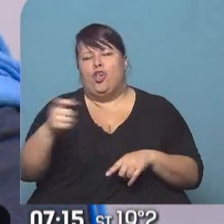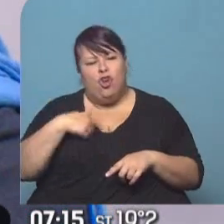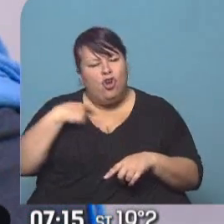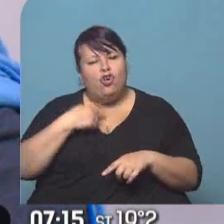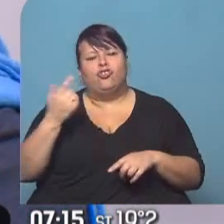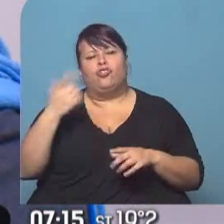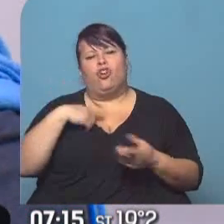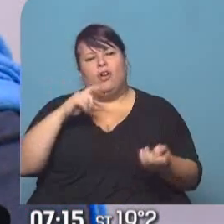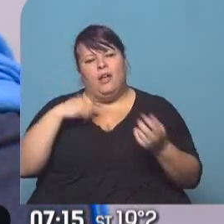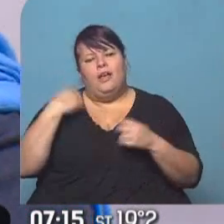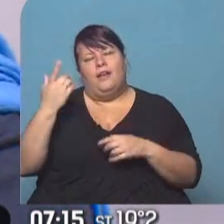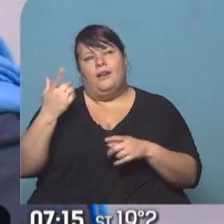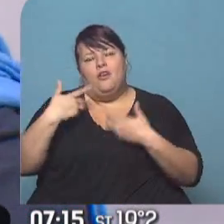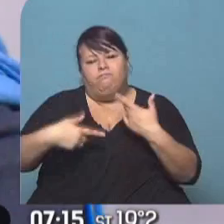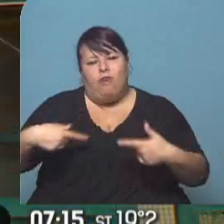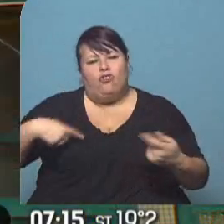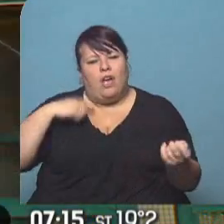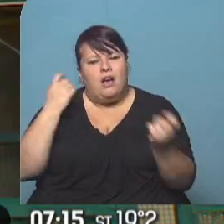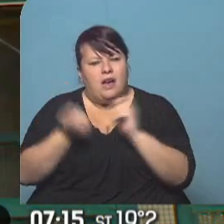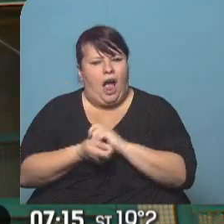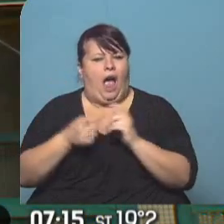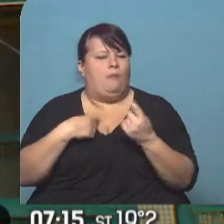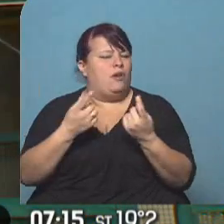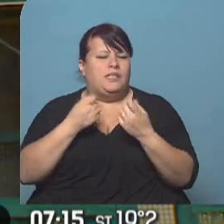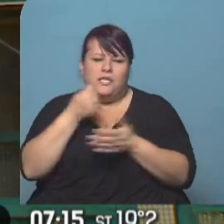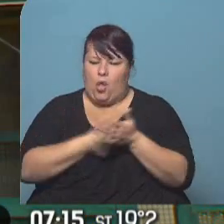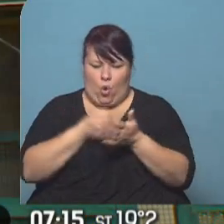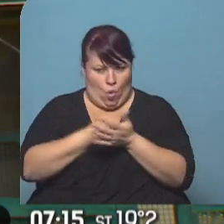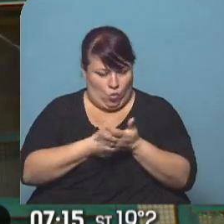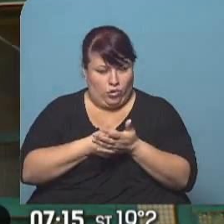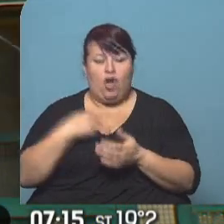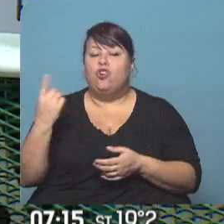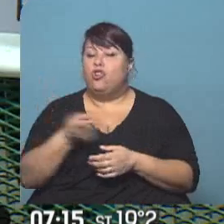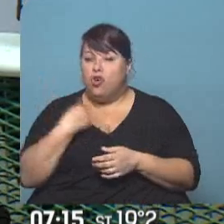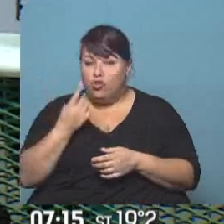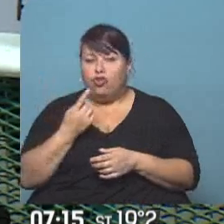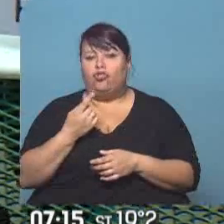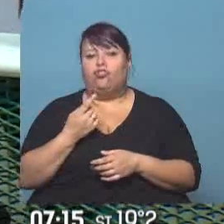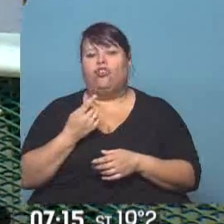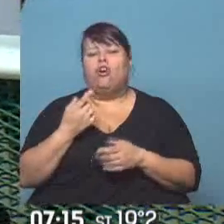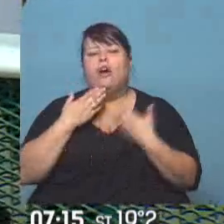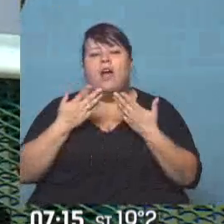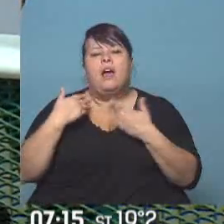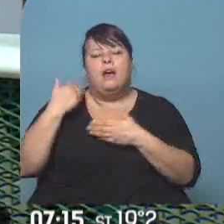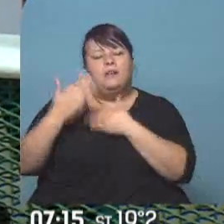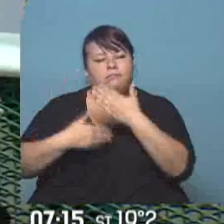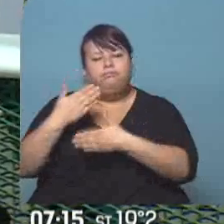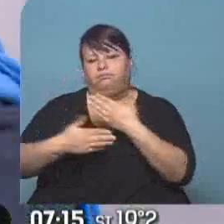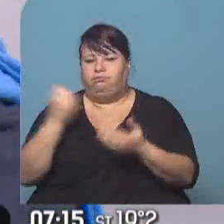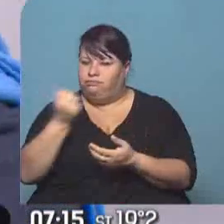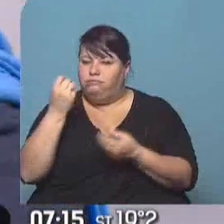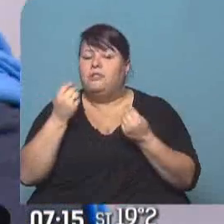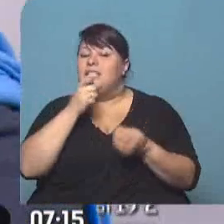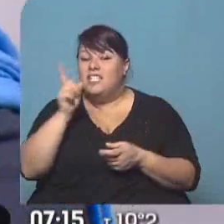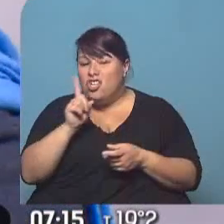hemos reconvertido parte de lo que nos pasa en esta necesidad de lucha, donde nosotros nos alimentamos para seguir. Porque